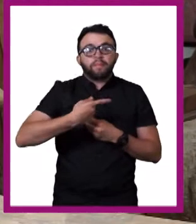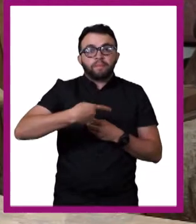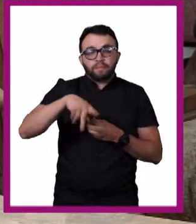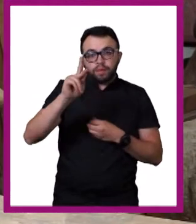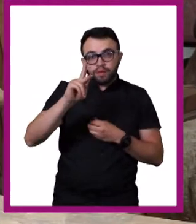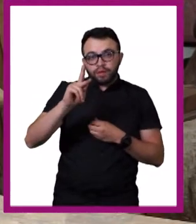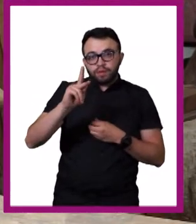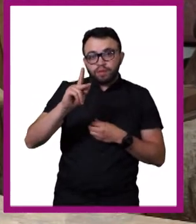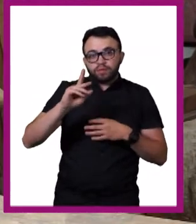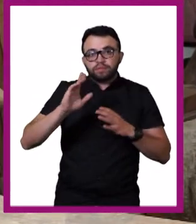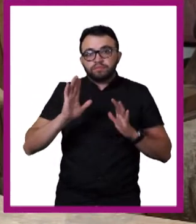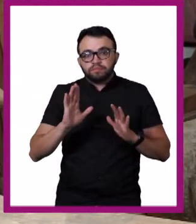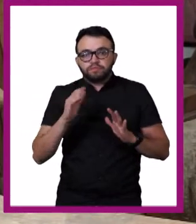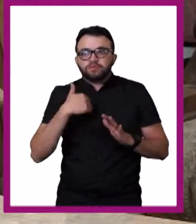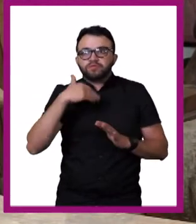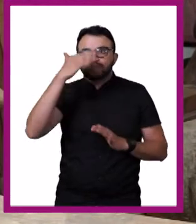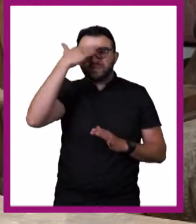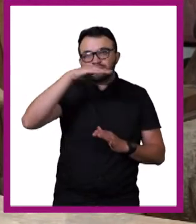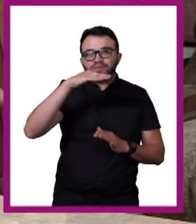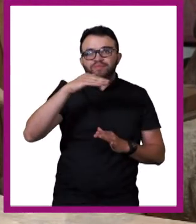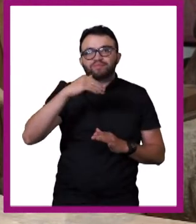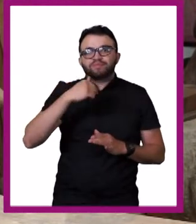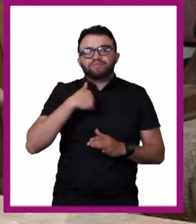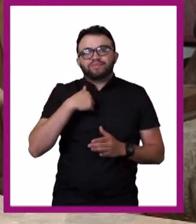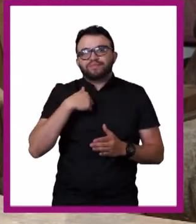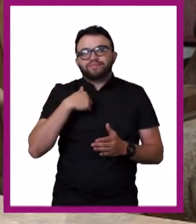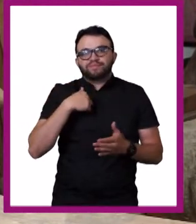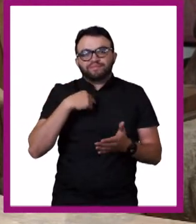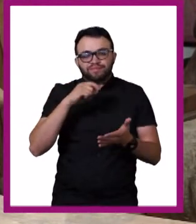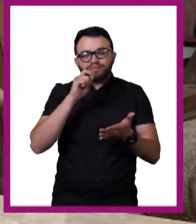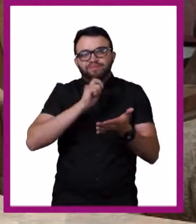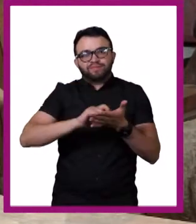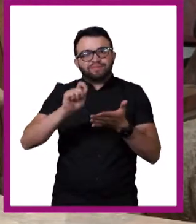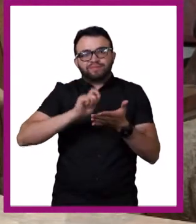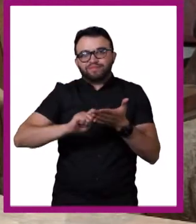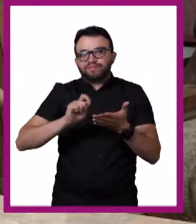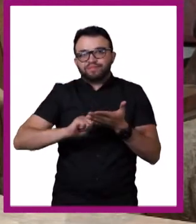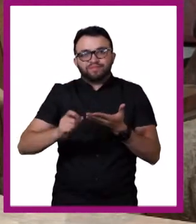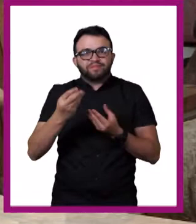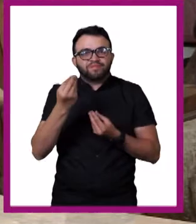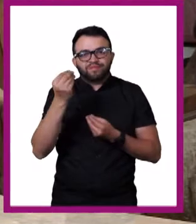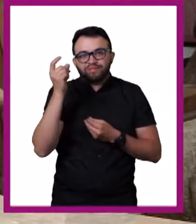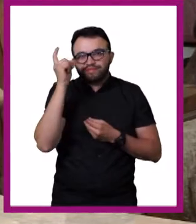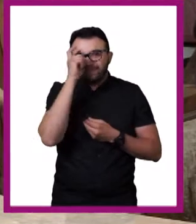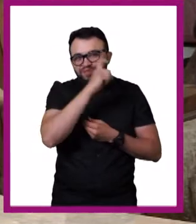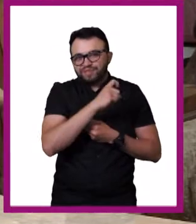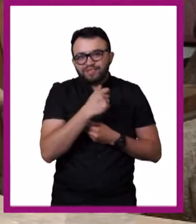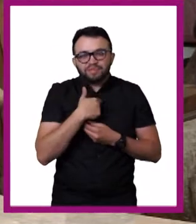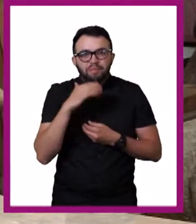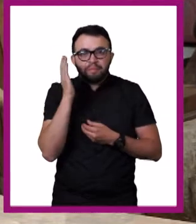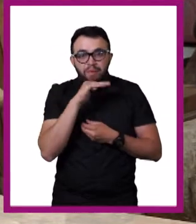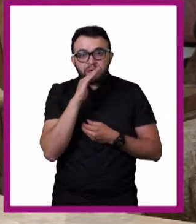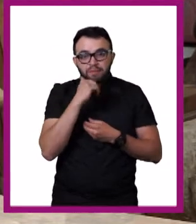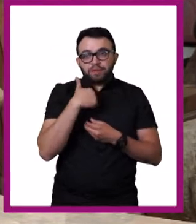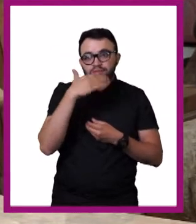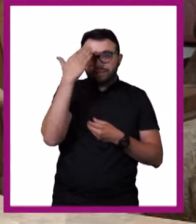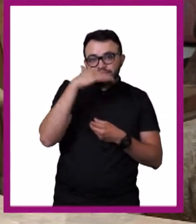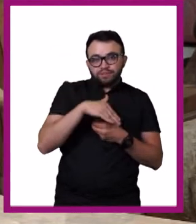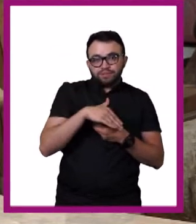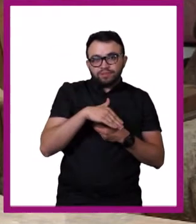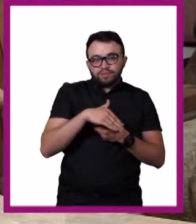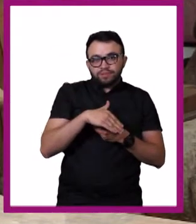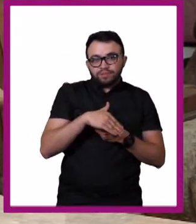que me iba a ir muy mal con las calificaciones, no hice las cosas como se supone que debía